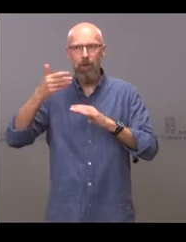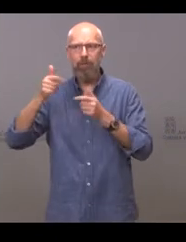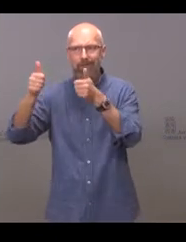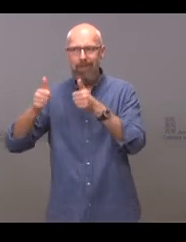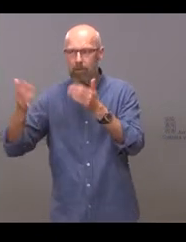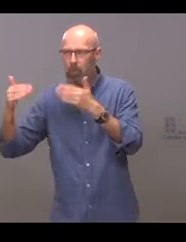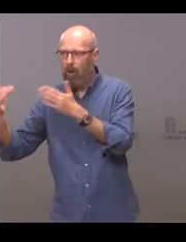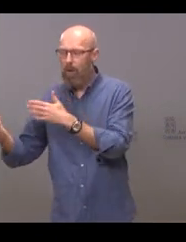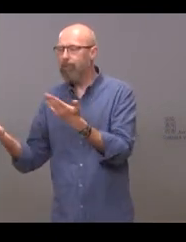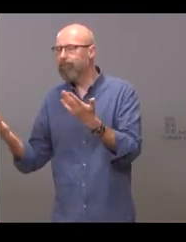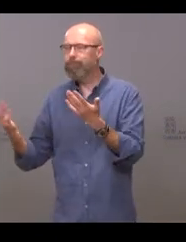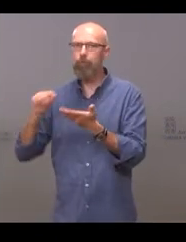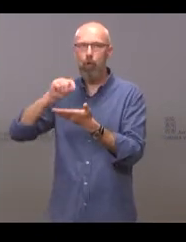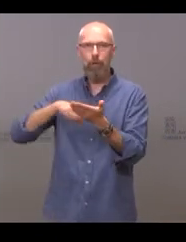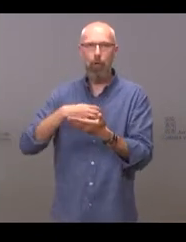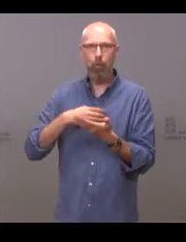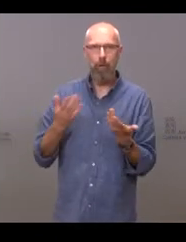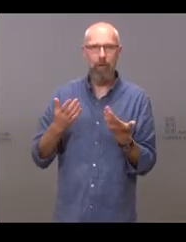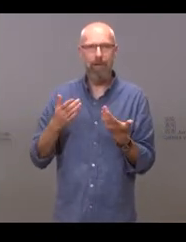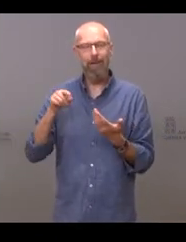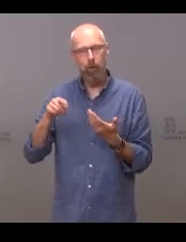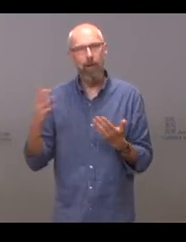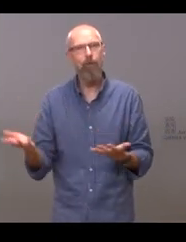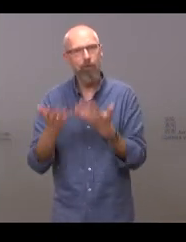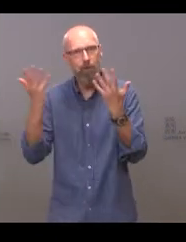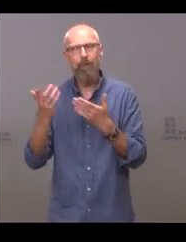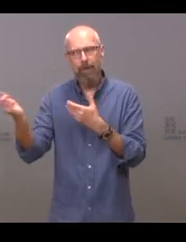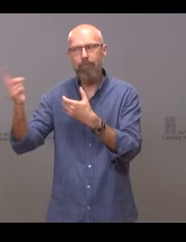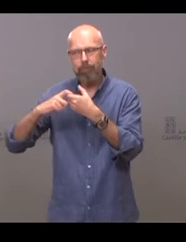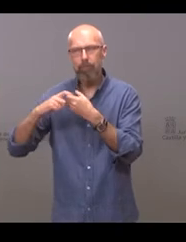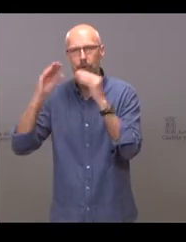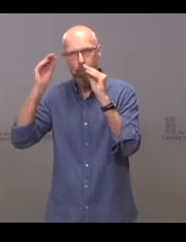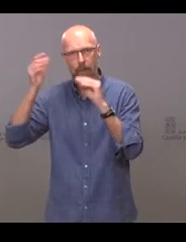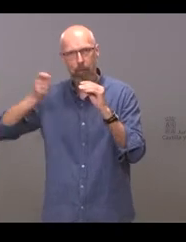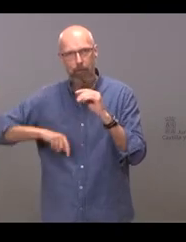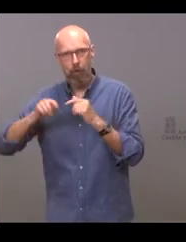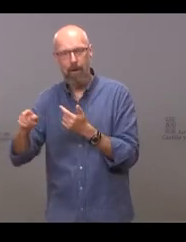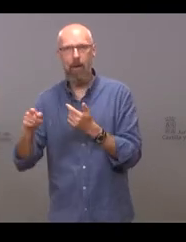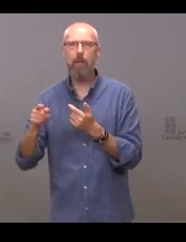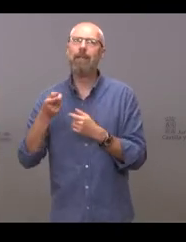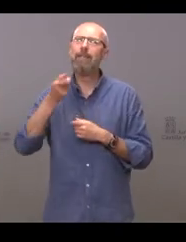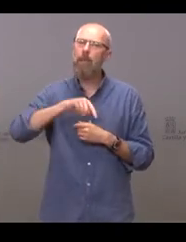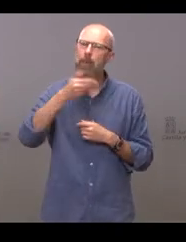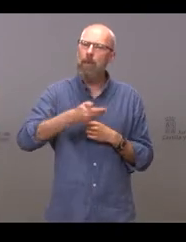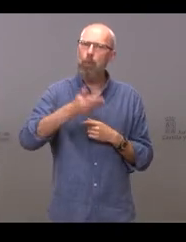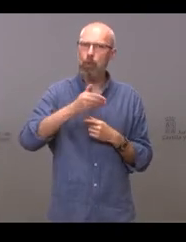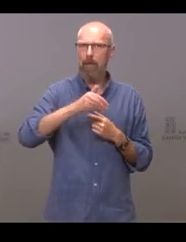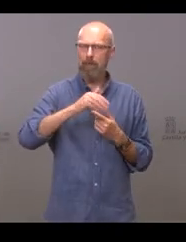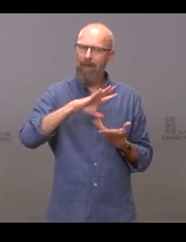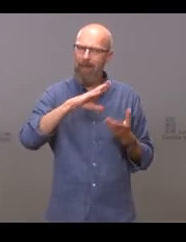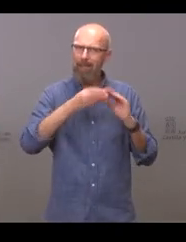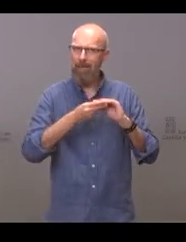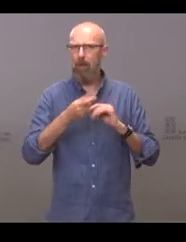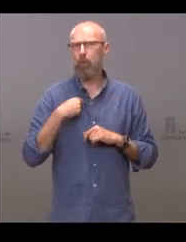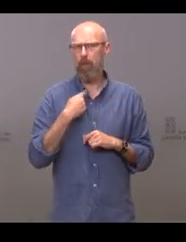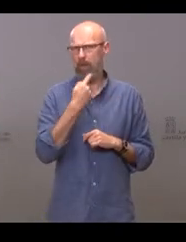que es importante fomentar la pero también es importante el que adaptemos y eso consejera llevamos diciendo hace muchísimo tiempo